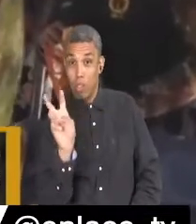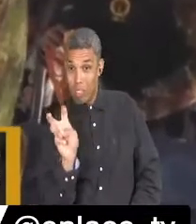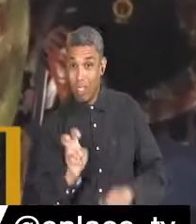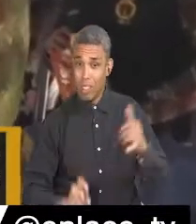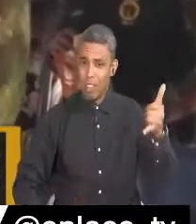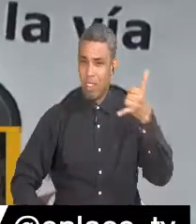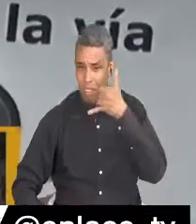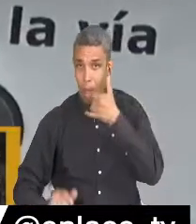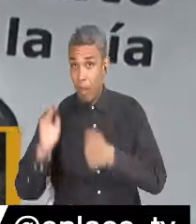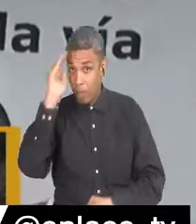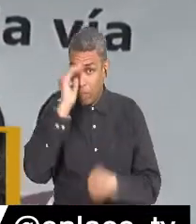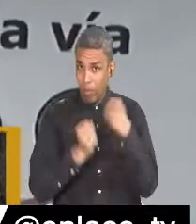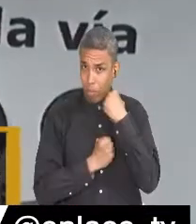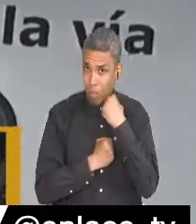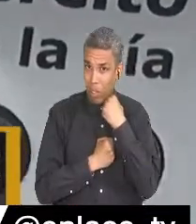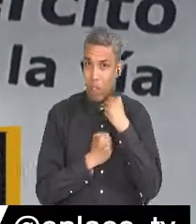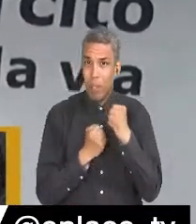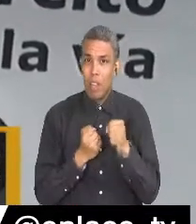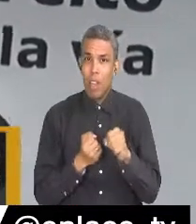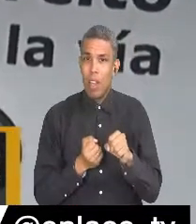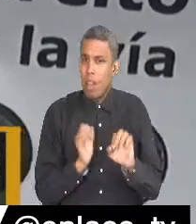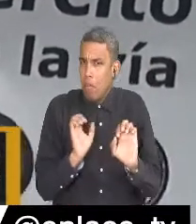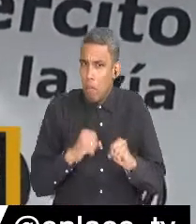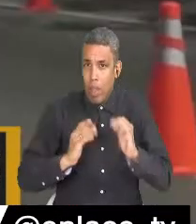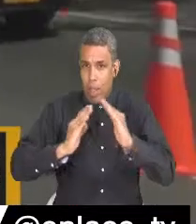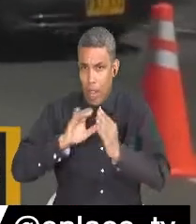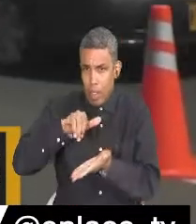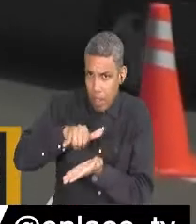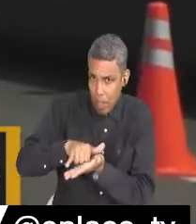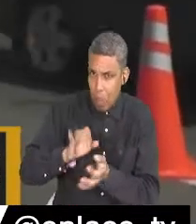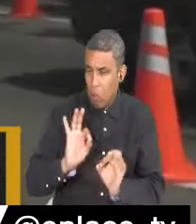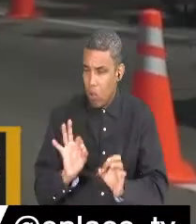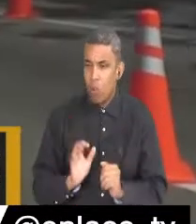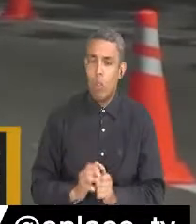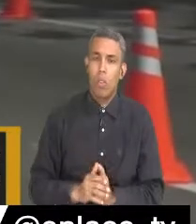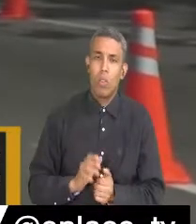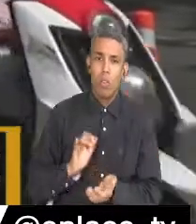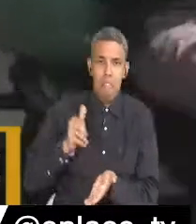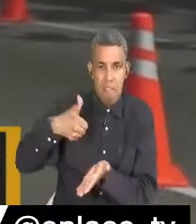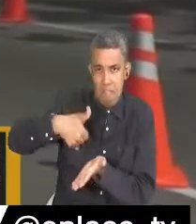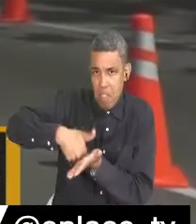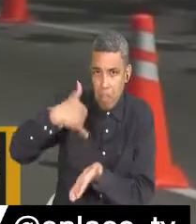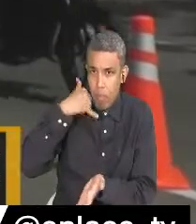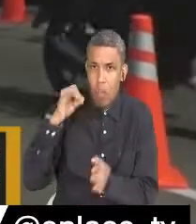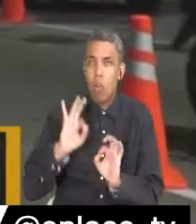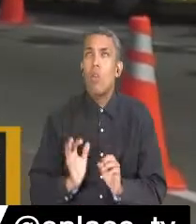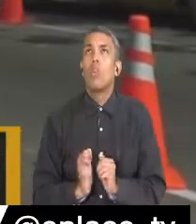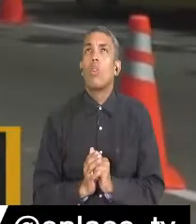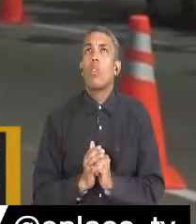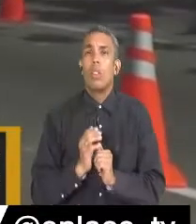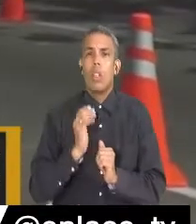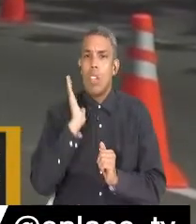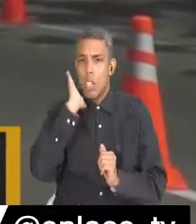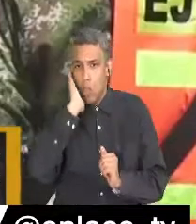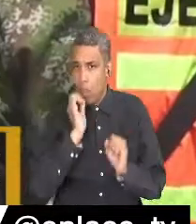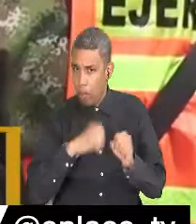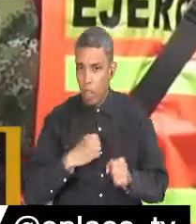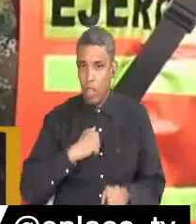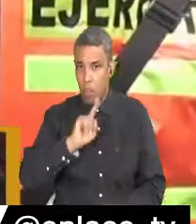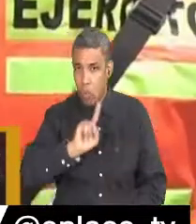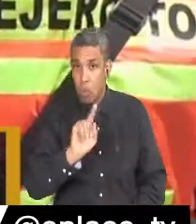teléfono fijo o celular, por favor al 147, que es el Gaula Militar de Santander, donde estaremos